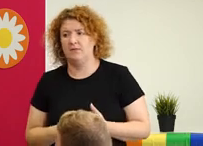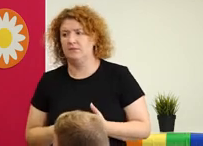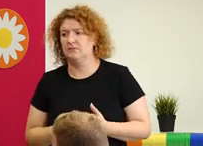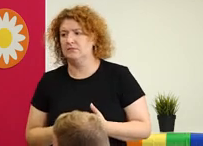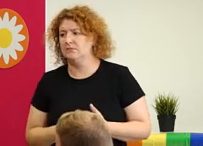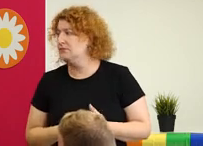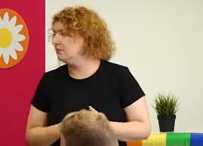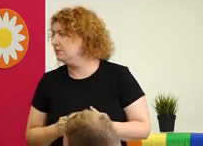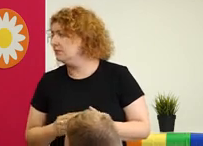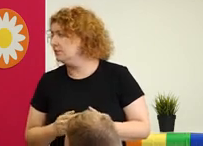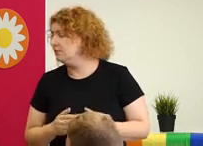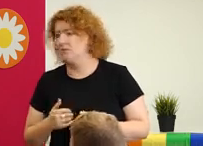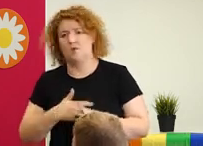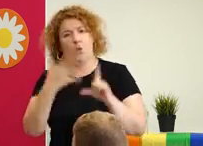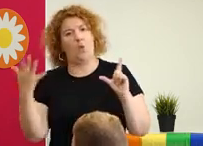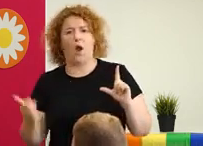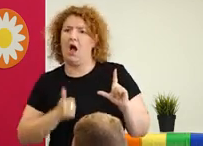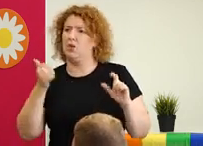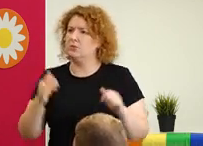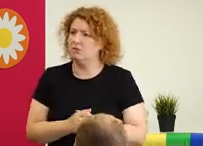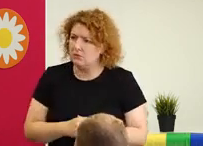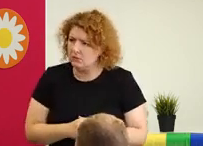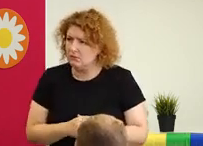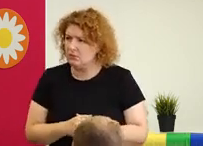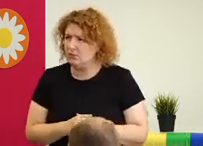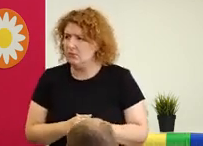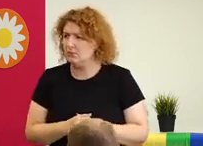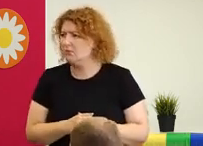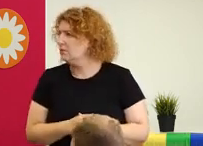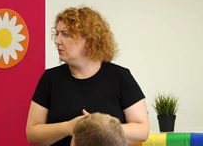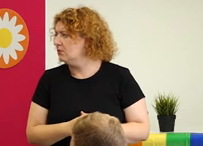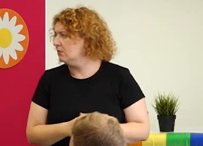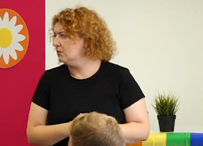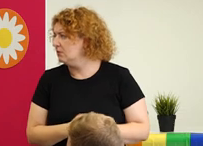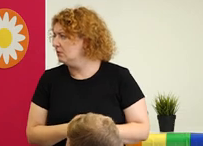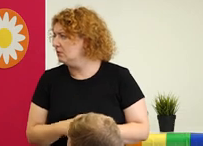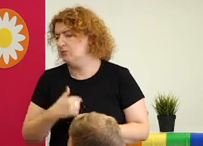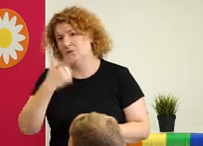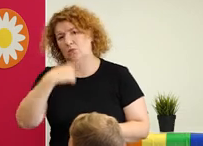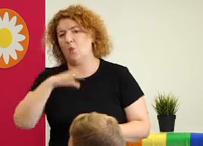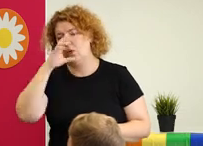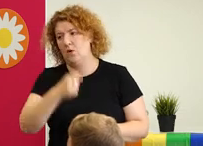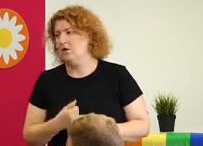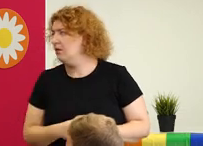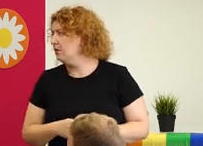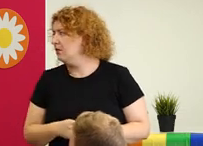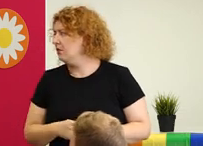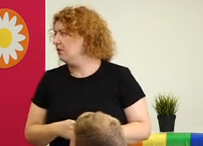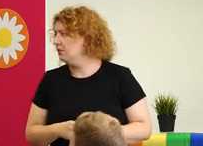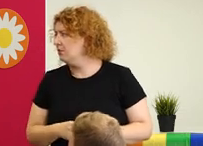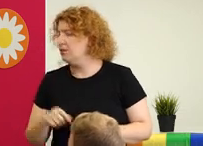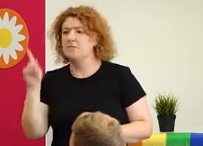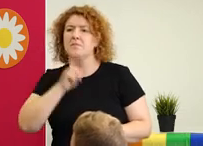Pero es que después, el señor presidente del gobierno, pues de igual modo, nosotros cuando la señora